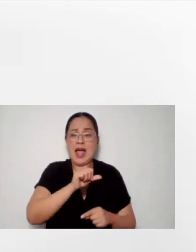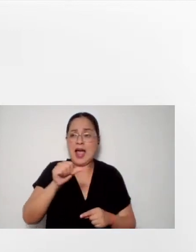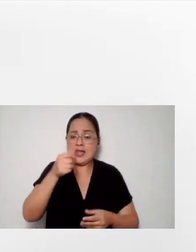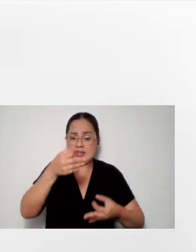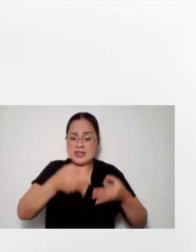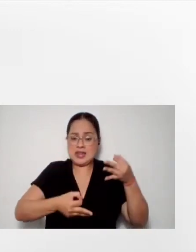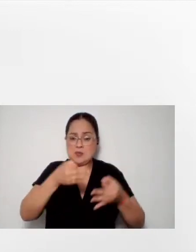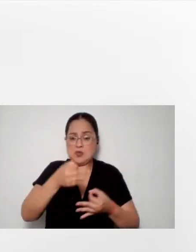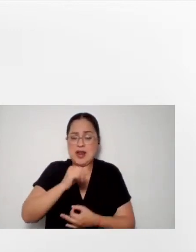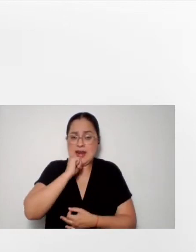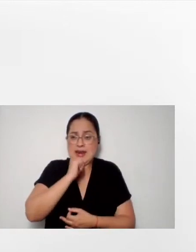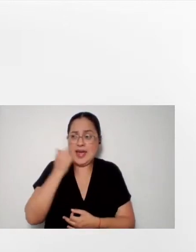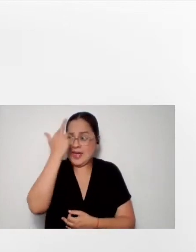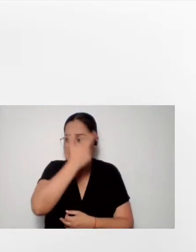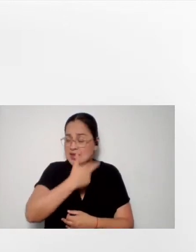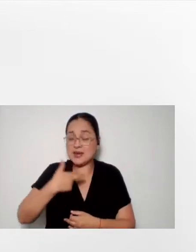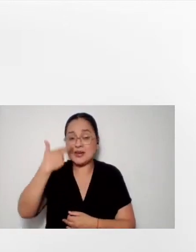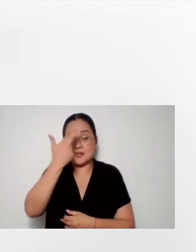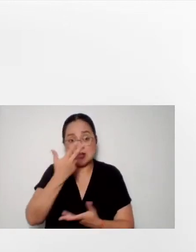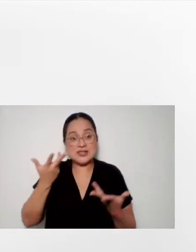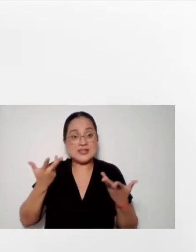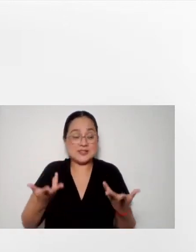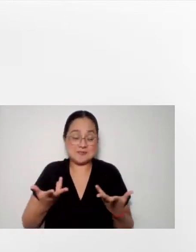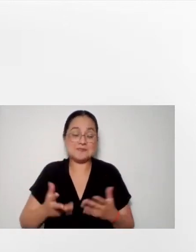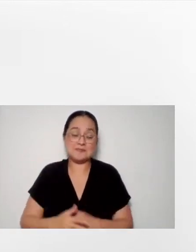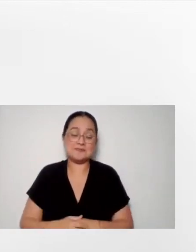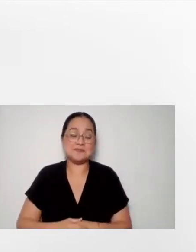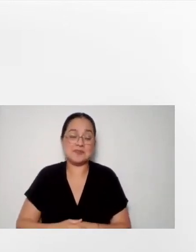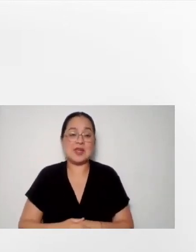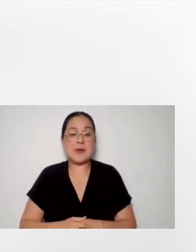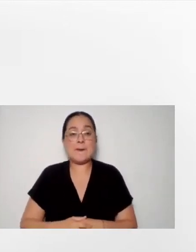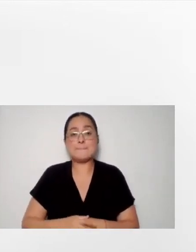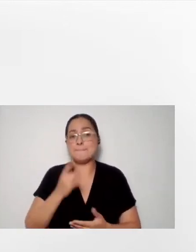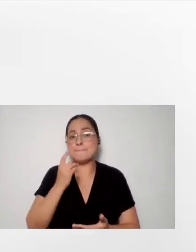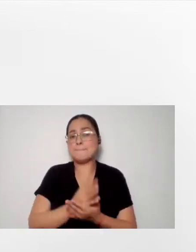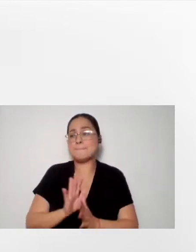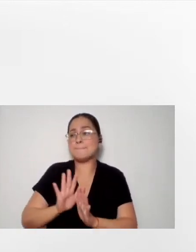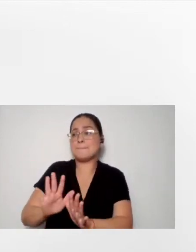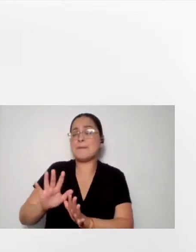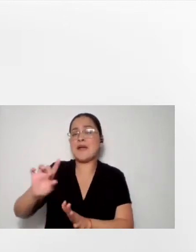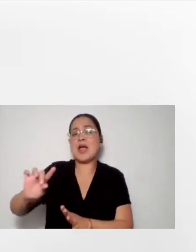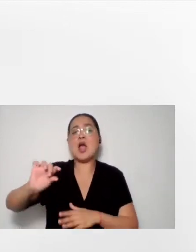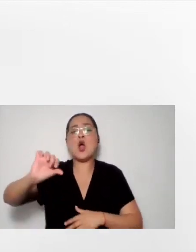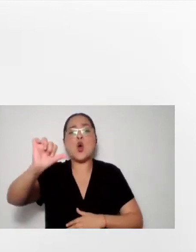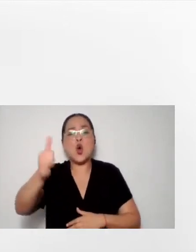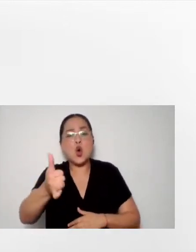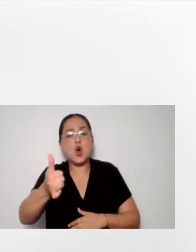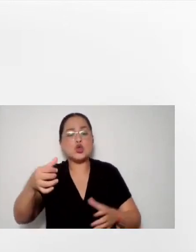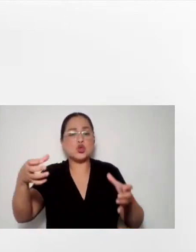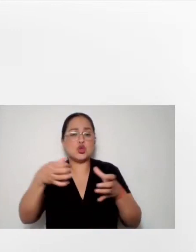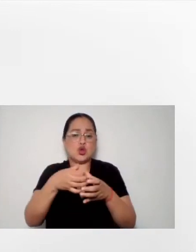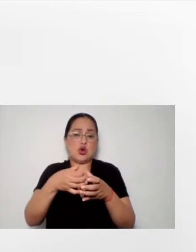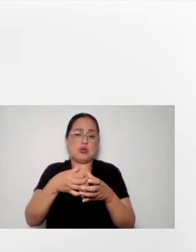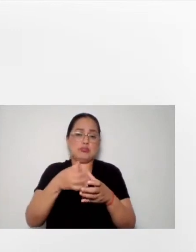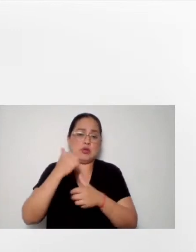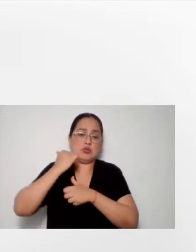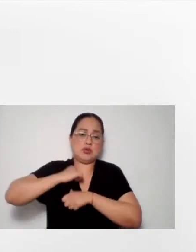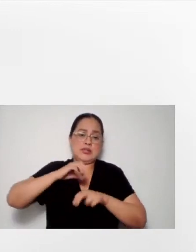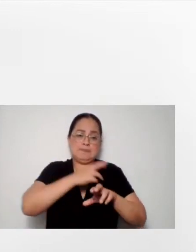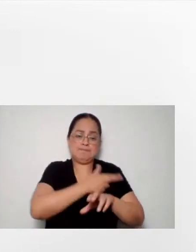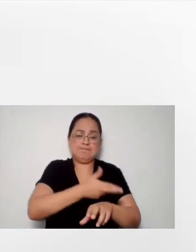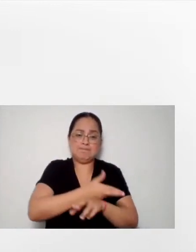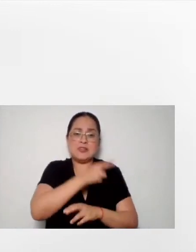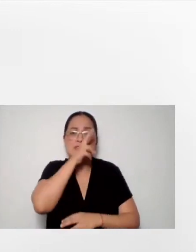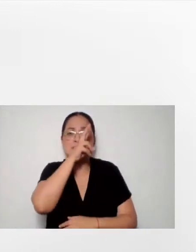al campo jurisdiccional, ¿no? Que se quedan en otro ámbito, ¿no? O incluso si son